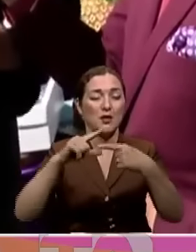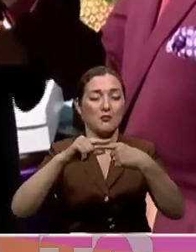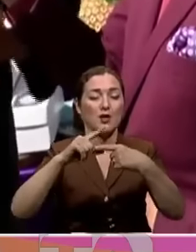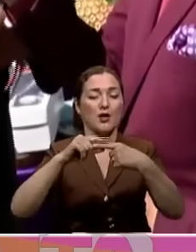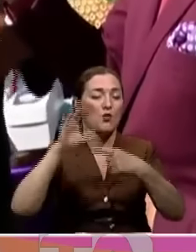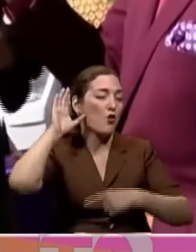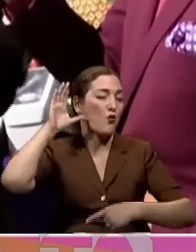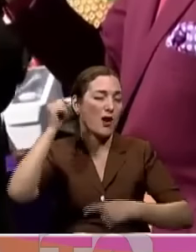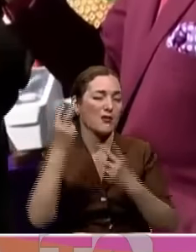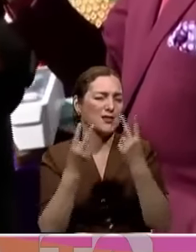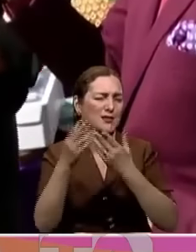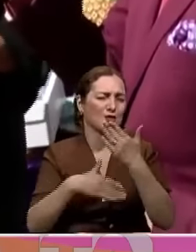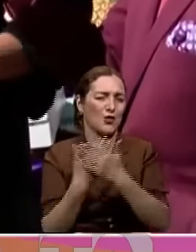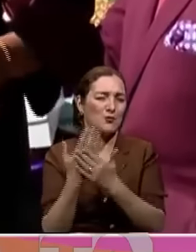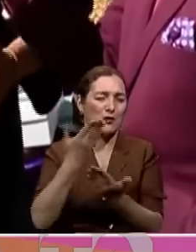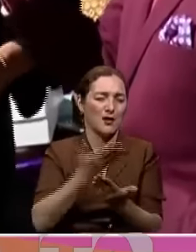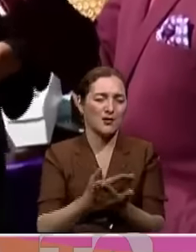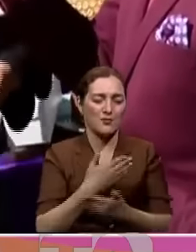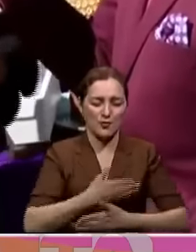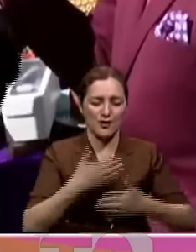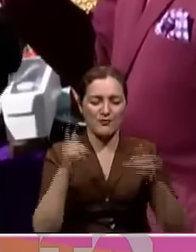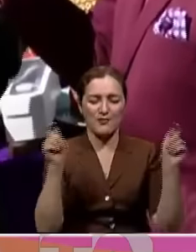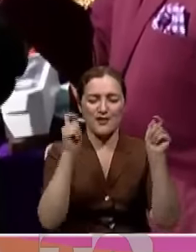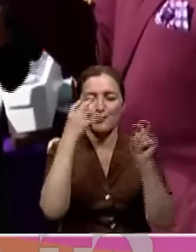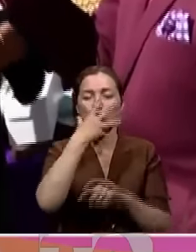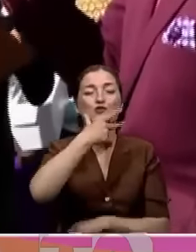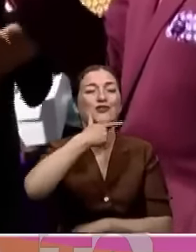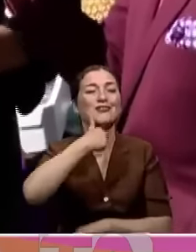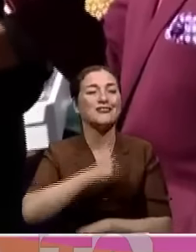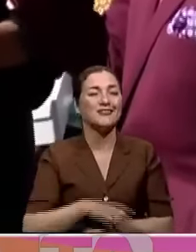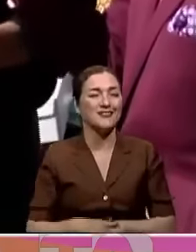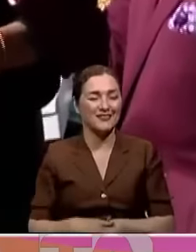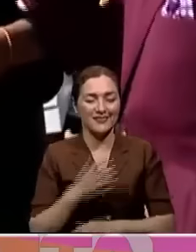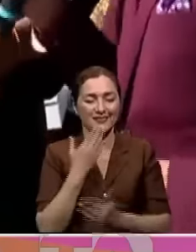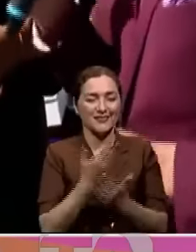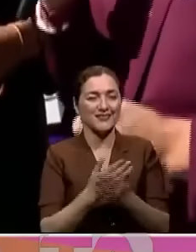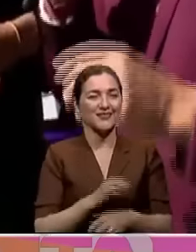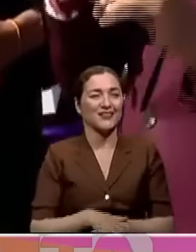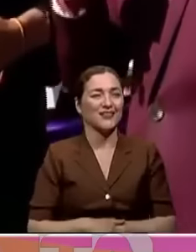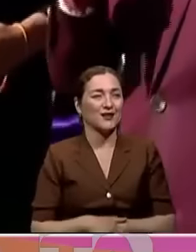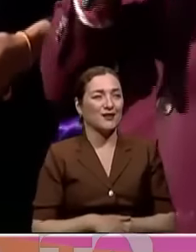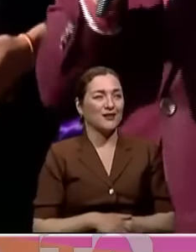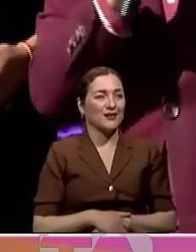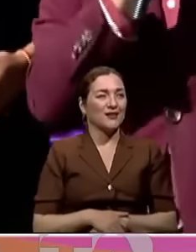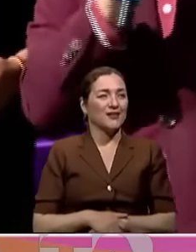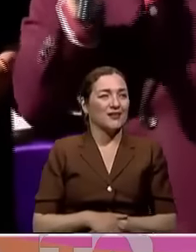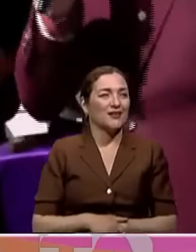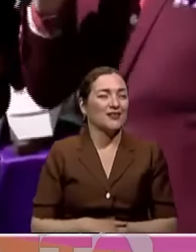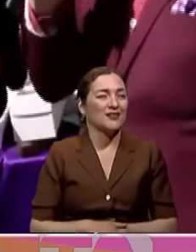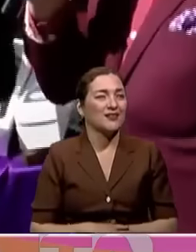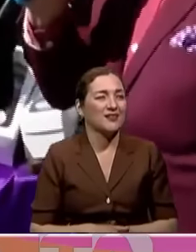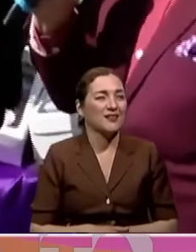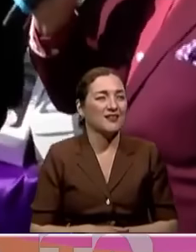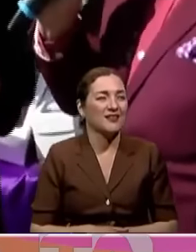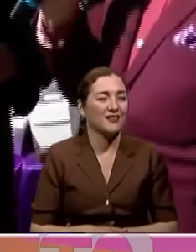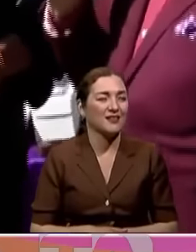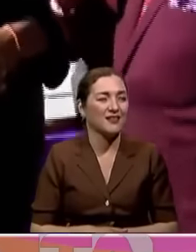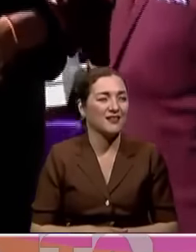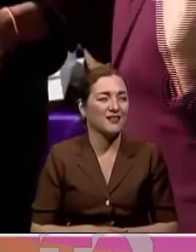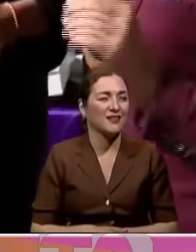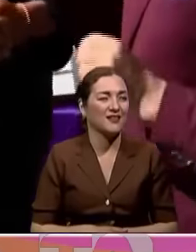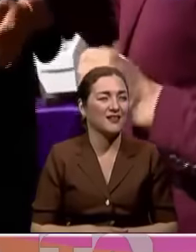vienen de Cuenca, de todo el país, a disfrutar de esta fiesta. Hermosas, por supuesto, con ustedes. Gracias. Gracias, Rafael. Hay rivales que ya se han visto en